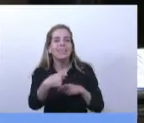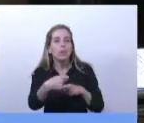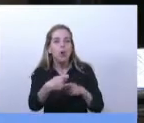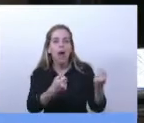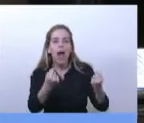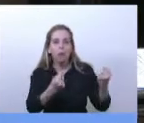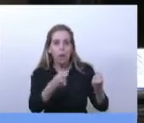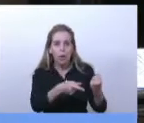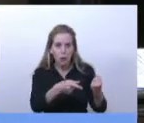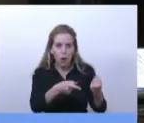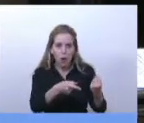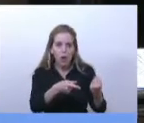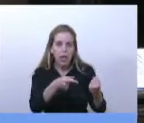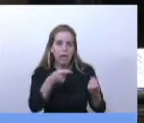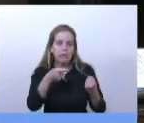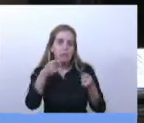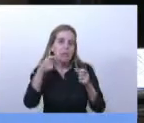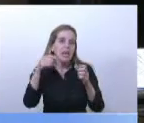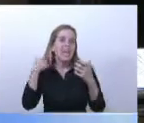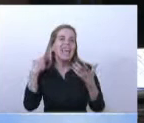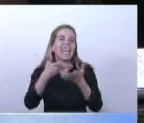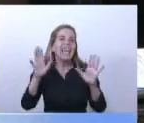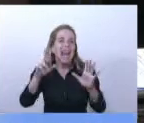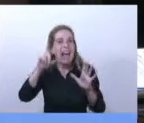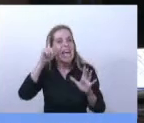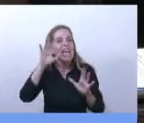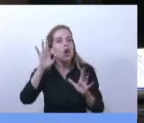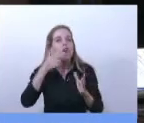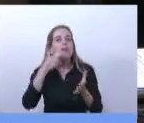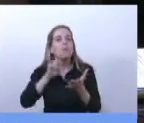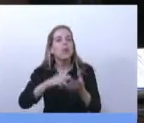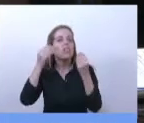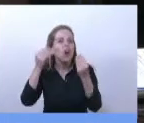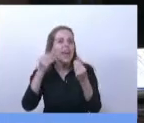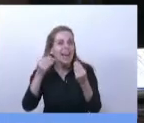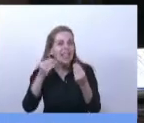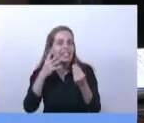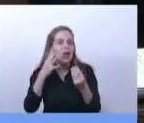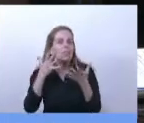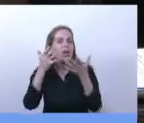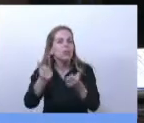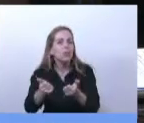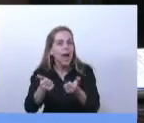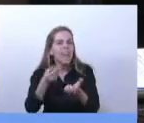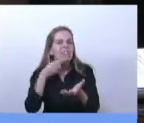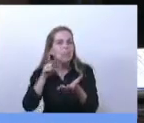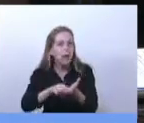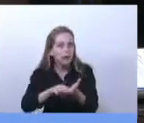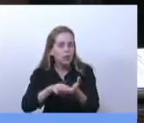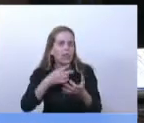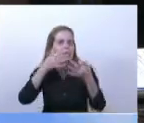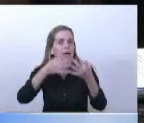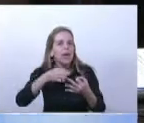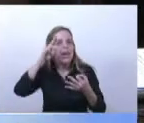es en todo el mundo único impuesto una herramienta fiscal que tiene que cumplir tres condiciones